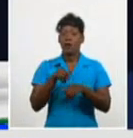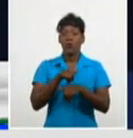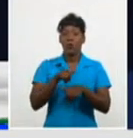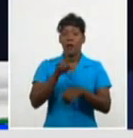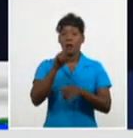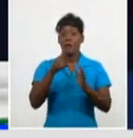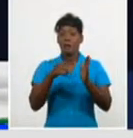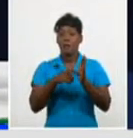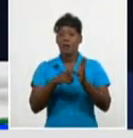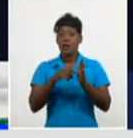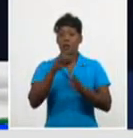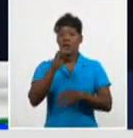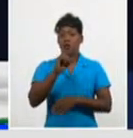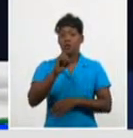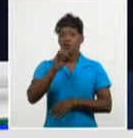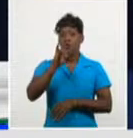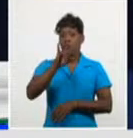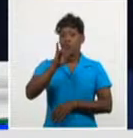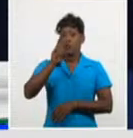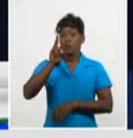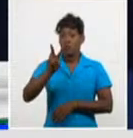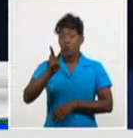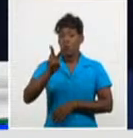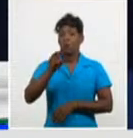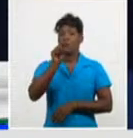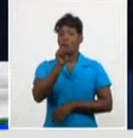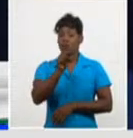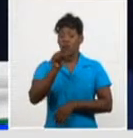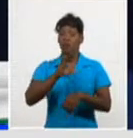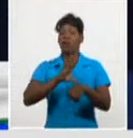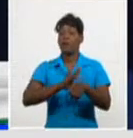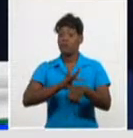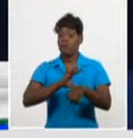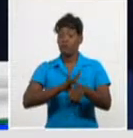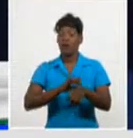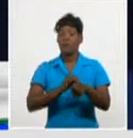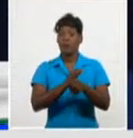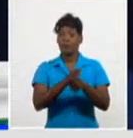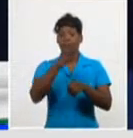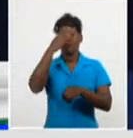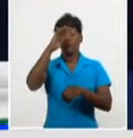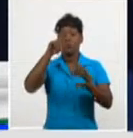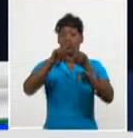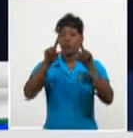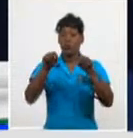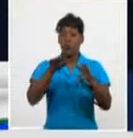1.902 pacientes con el diagnóstico de COVID-19 en nuestro país, el